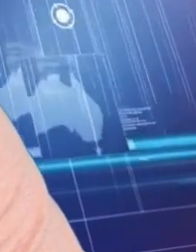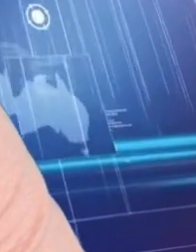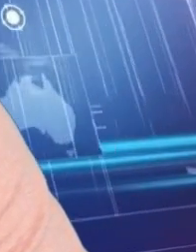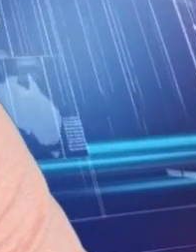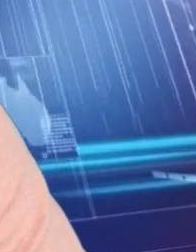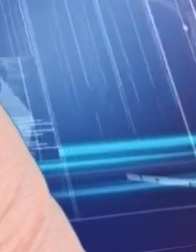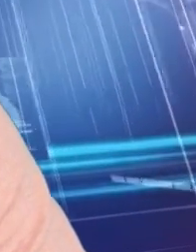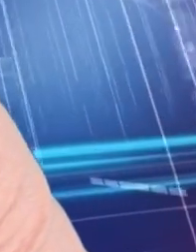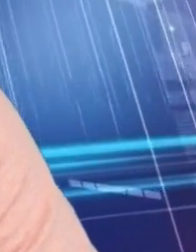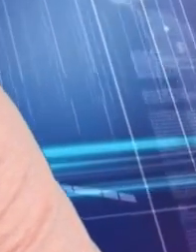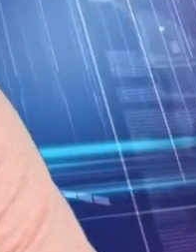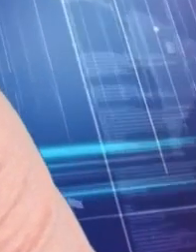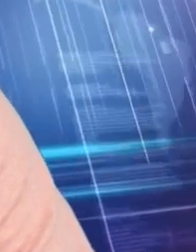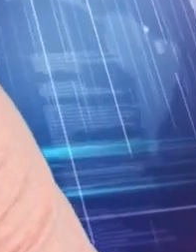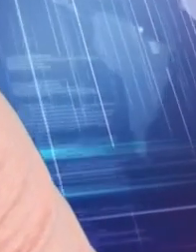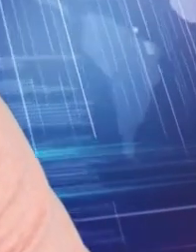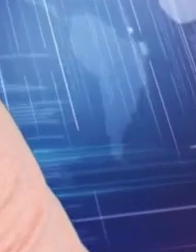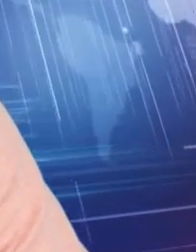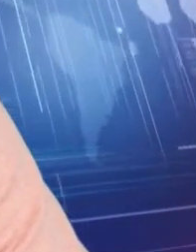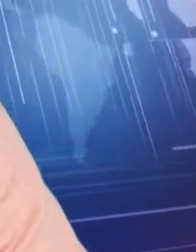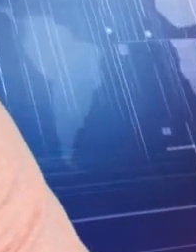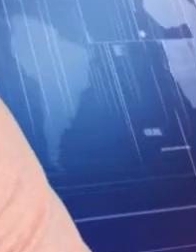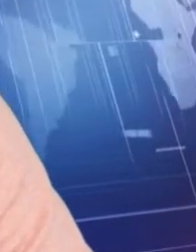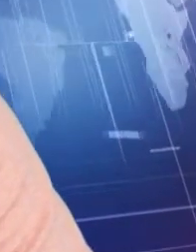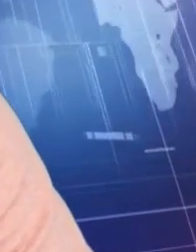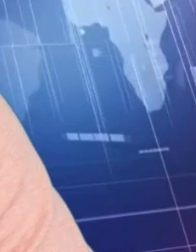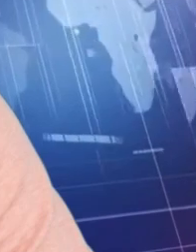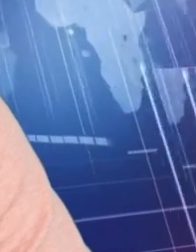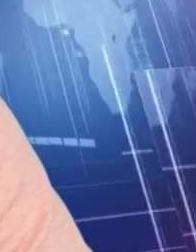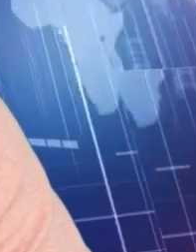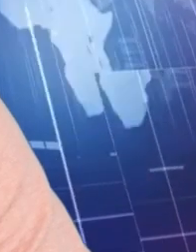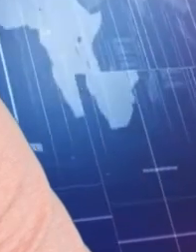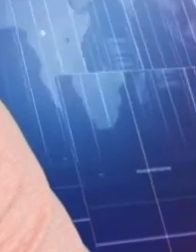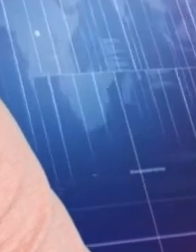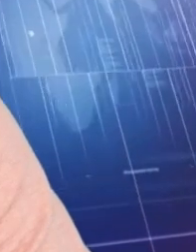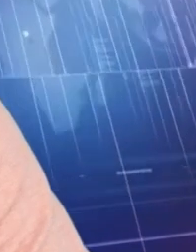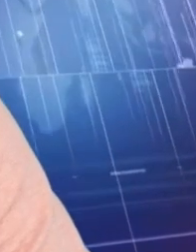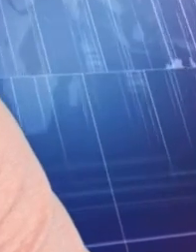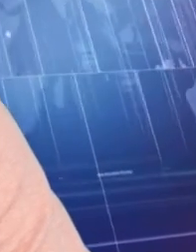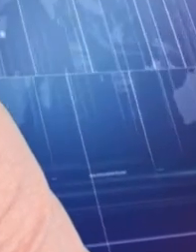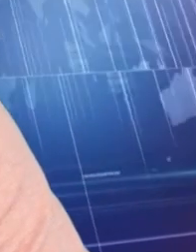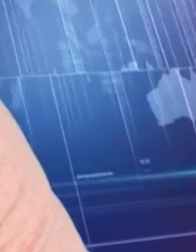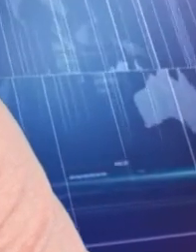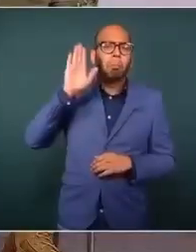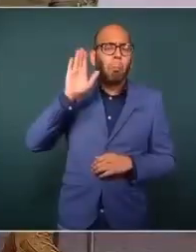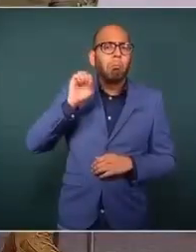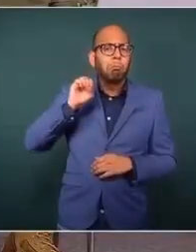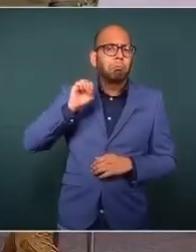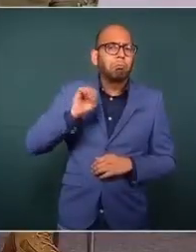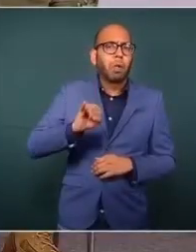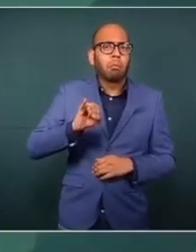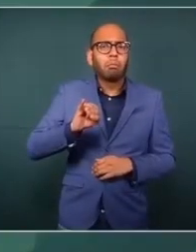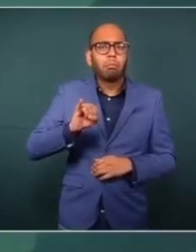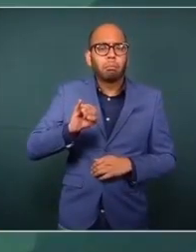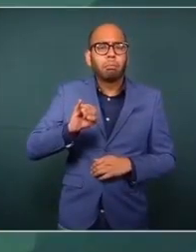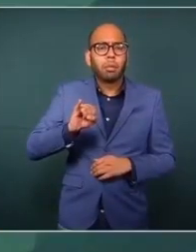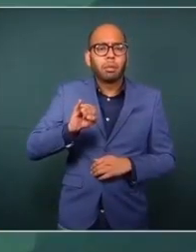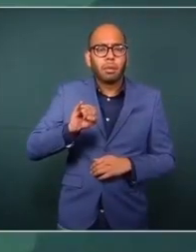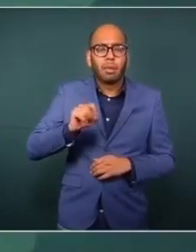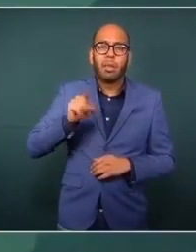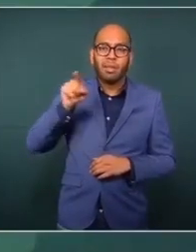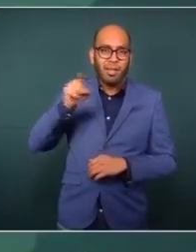emitido para que no estuvieran las Fuerzas Armadas patrullando. Hoy el presidente, sin embargo, lo dejó en ridículo de esta manera. Seguramente mi